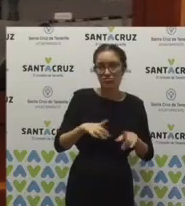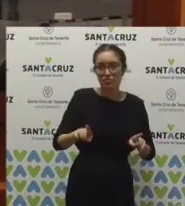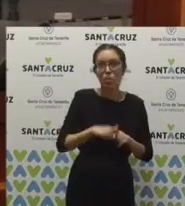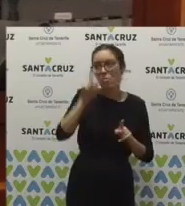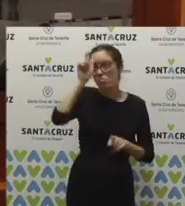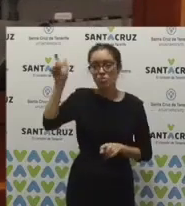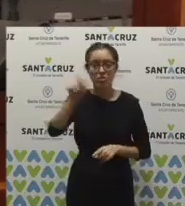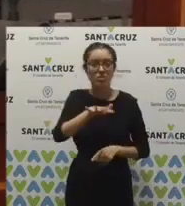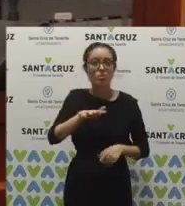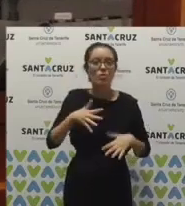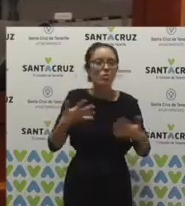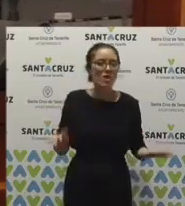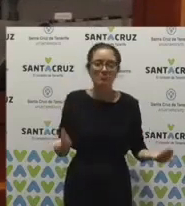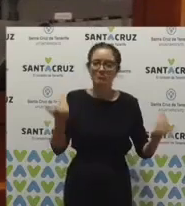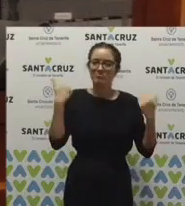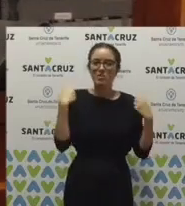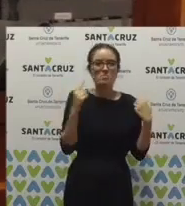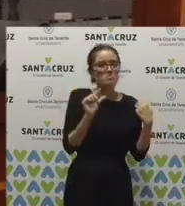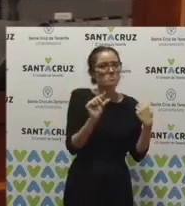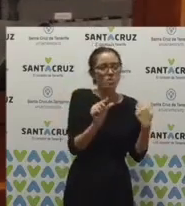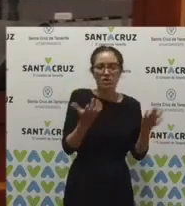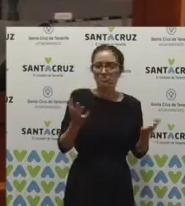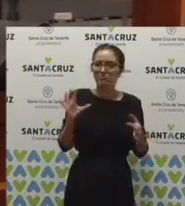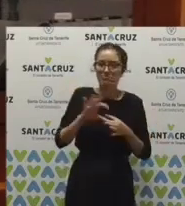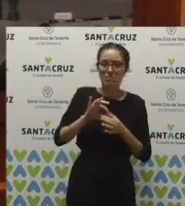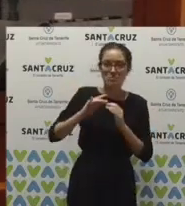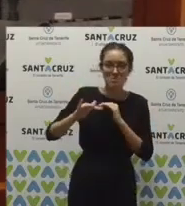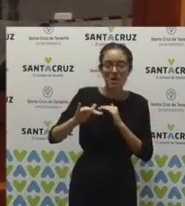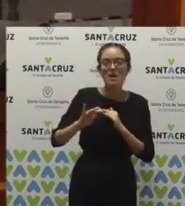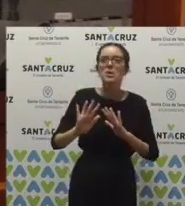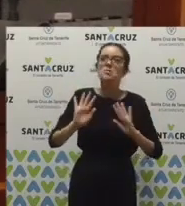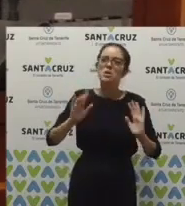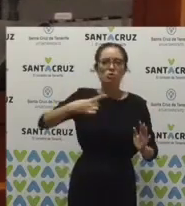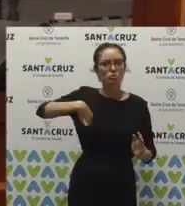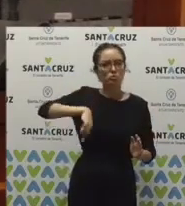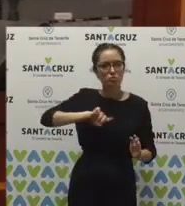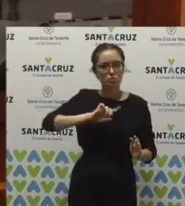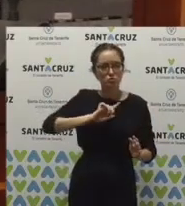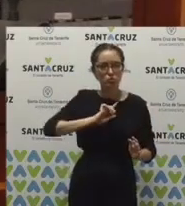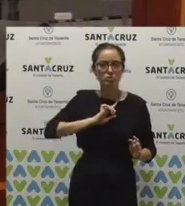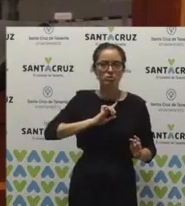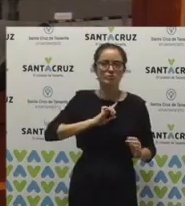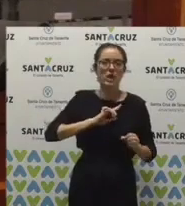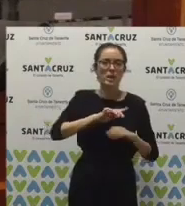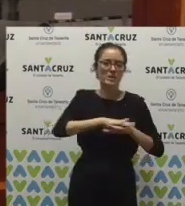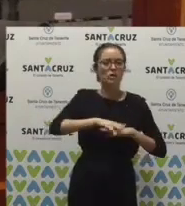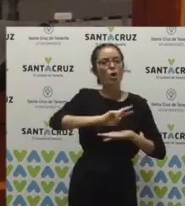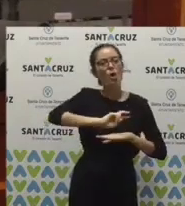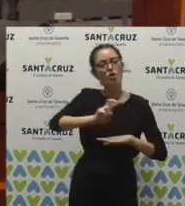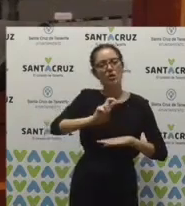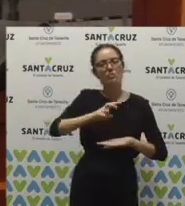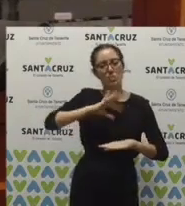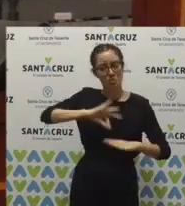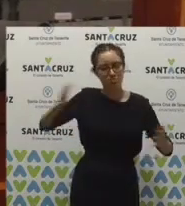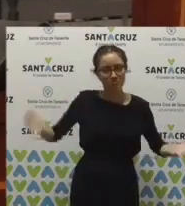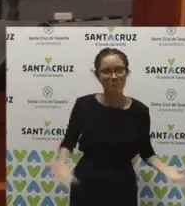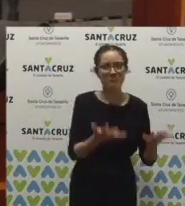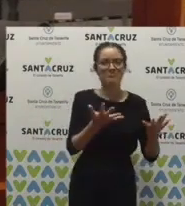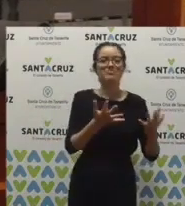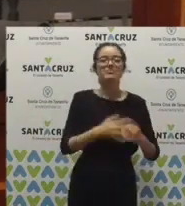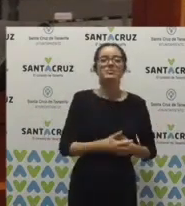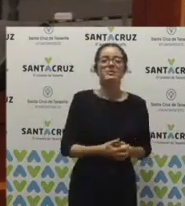tenemos ninguna en la lámina de agua pero si podemos impulsar la labor que hacen otras administraciones por ejemplo con la reserva